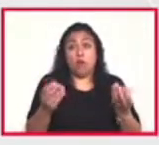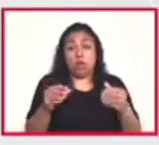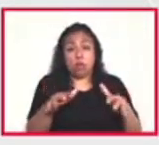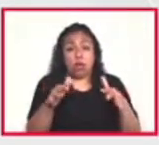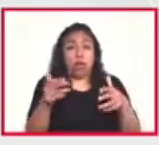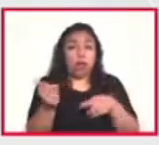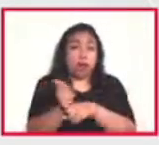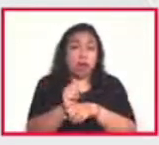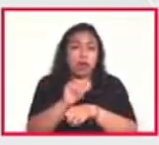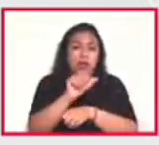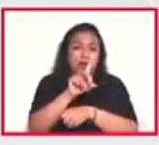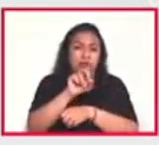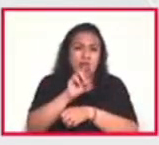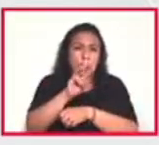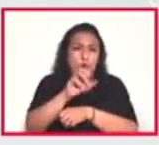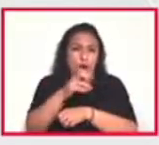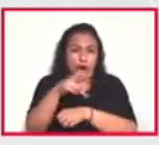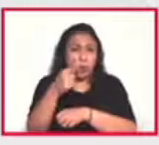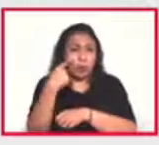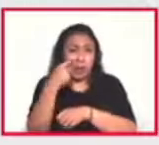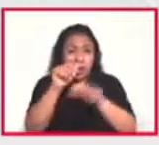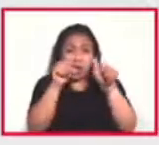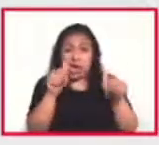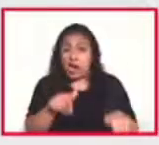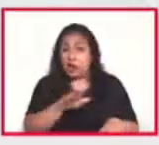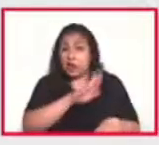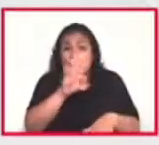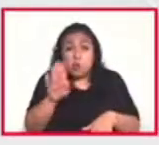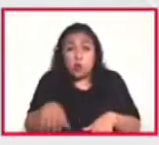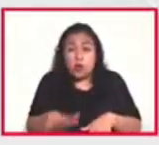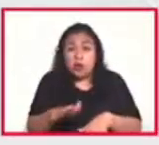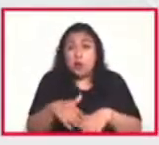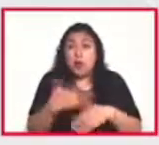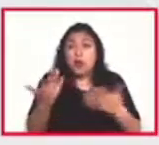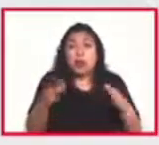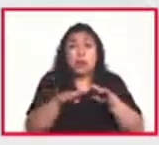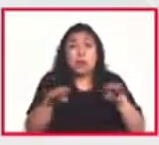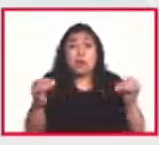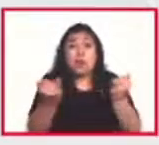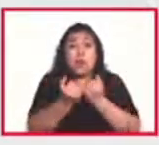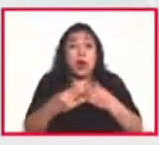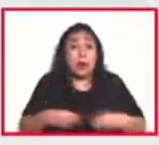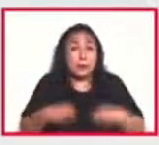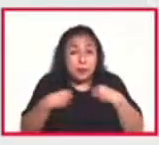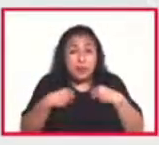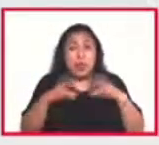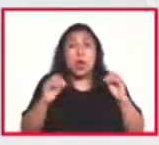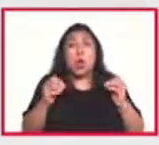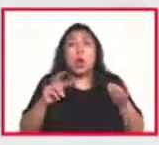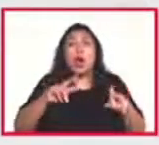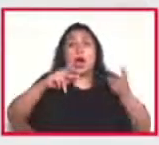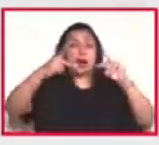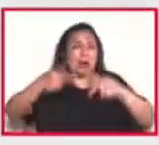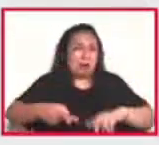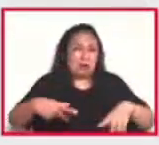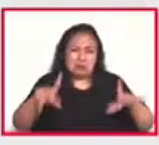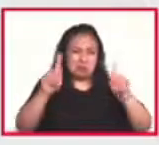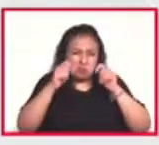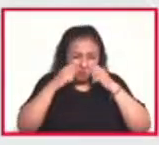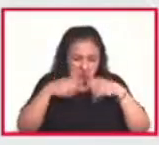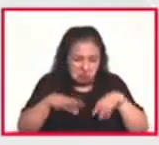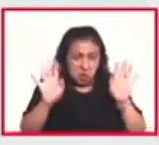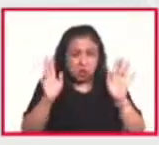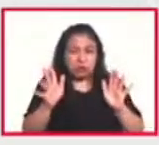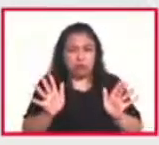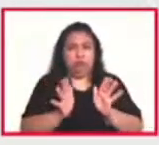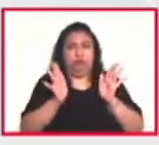como Andy Warhol nos mostraron que el arte había muerto porque se había igualado a la vida, o la vida al arte, da lo mismo, no podemos